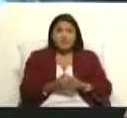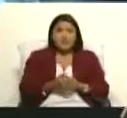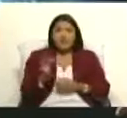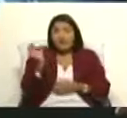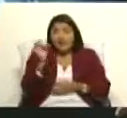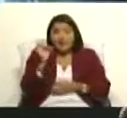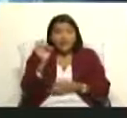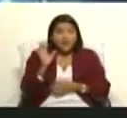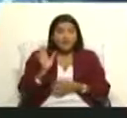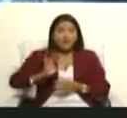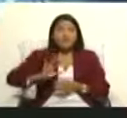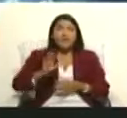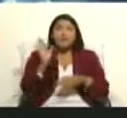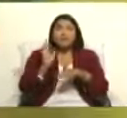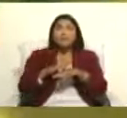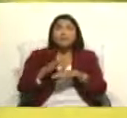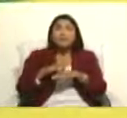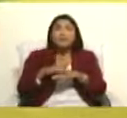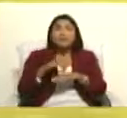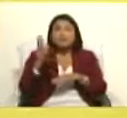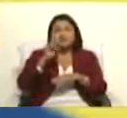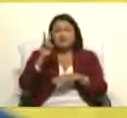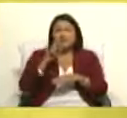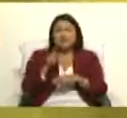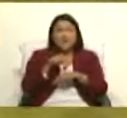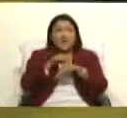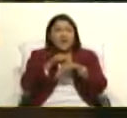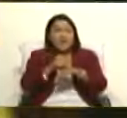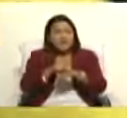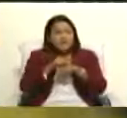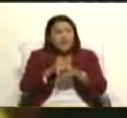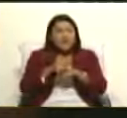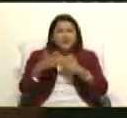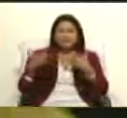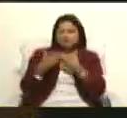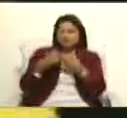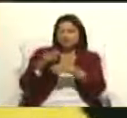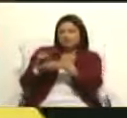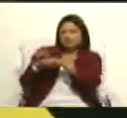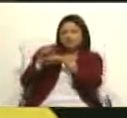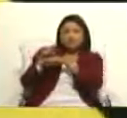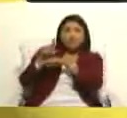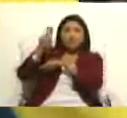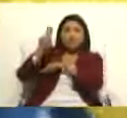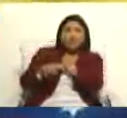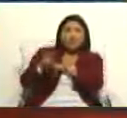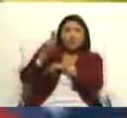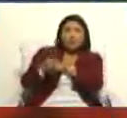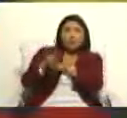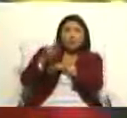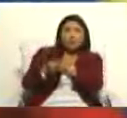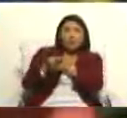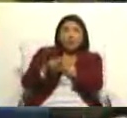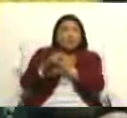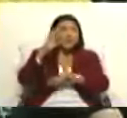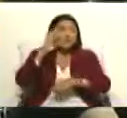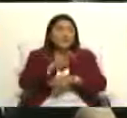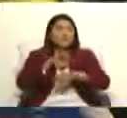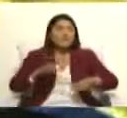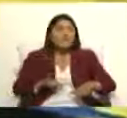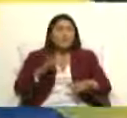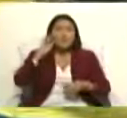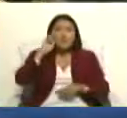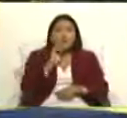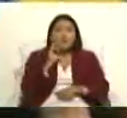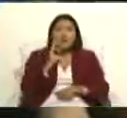nadie Venezuela jamás ha tenido una Fuerza Armada de carácter ofensivo la Fuerza Armada bolivariana y el